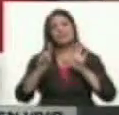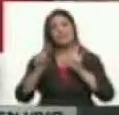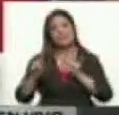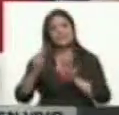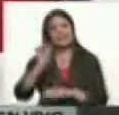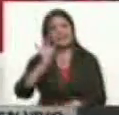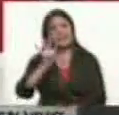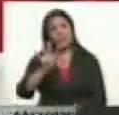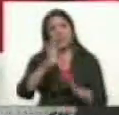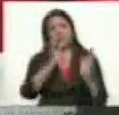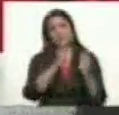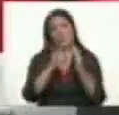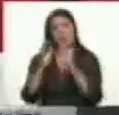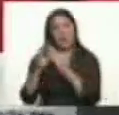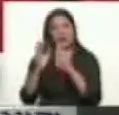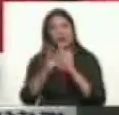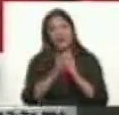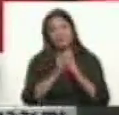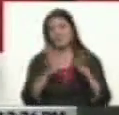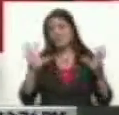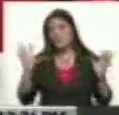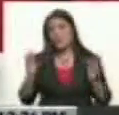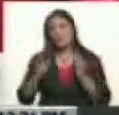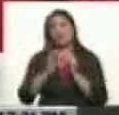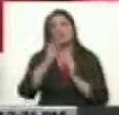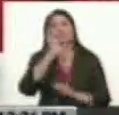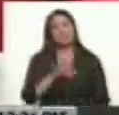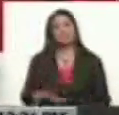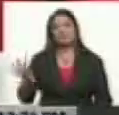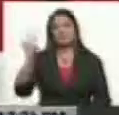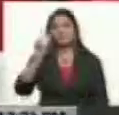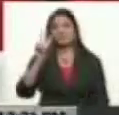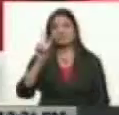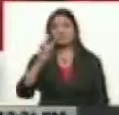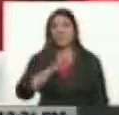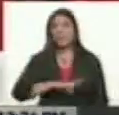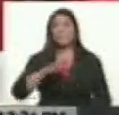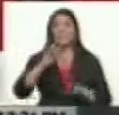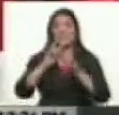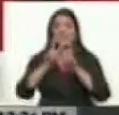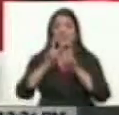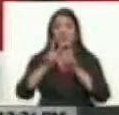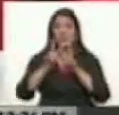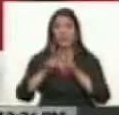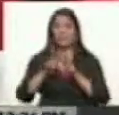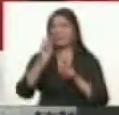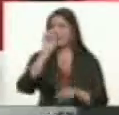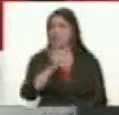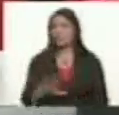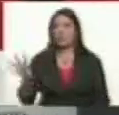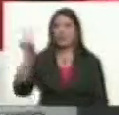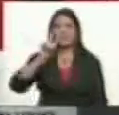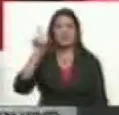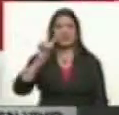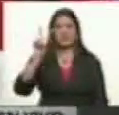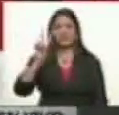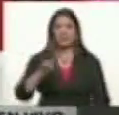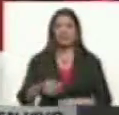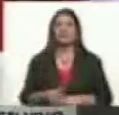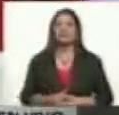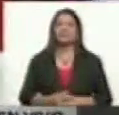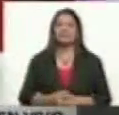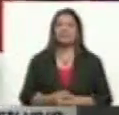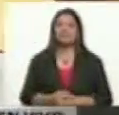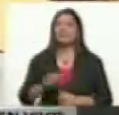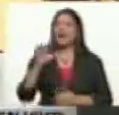1.004.664 viviendas en propiedad. La gran misión Vivienda Venezuela en todo el país. Estamos entonces